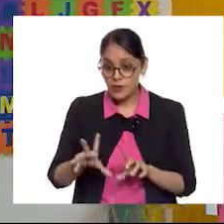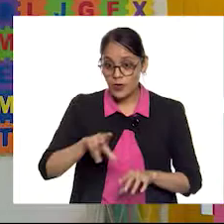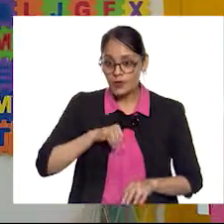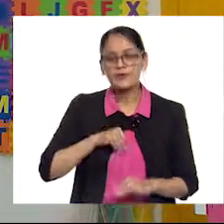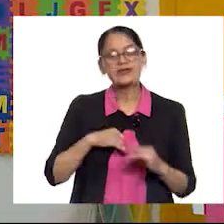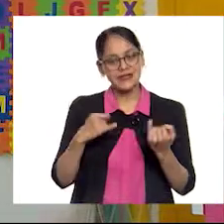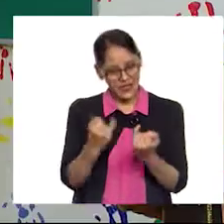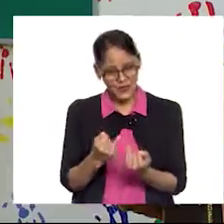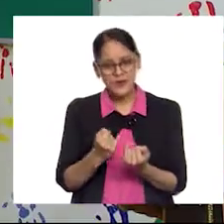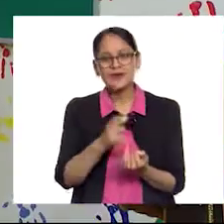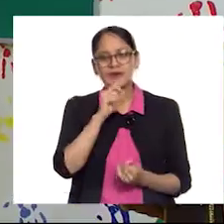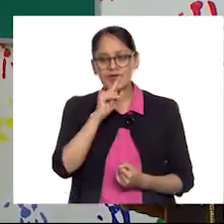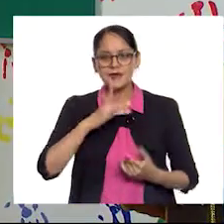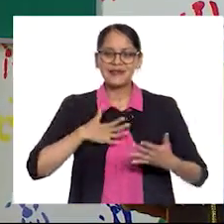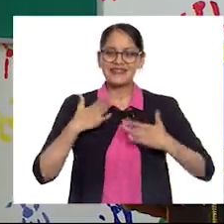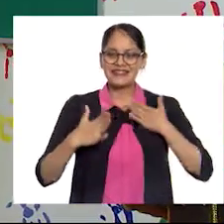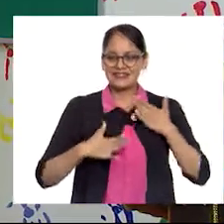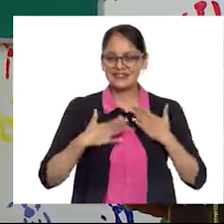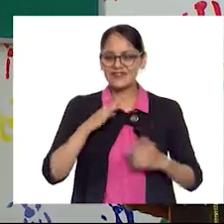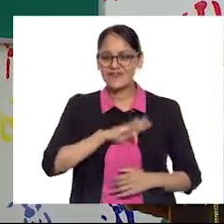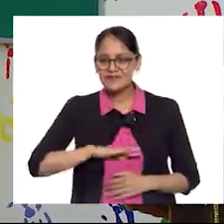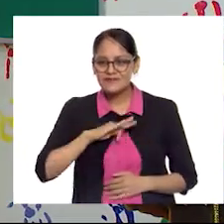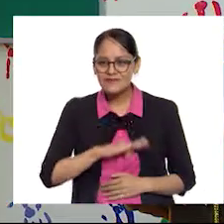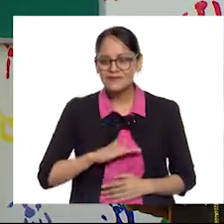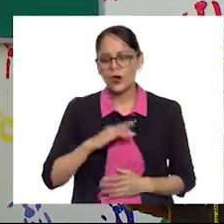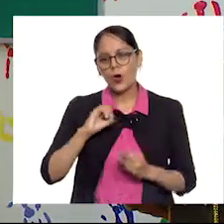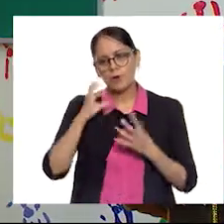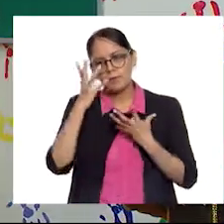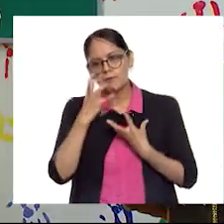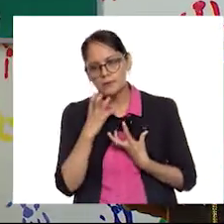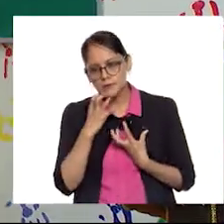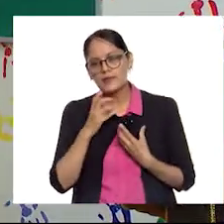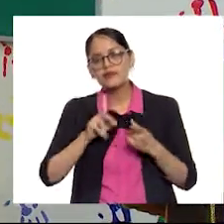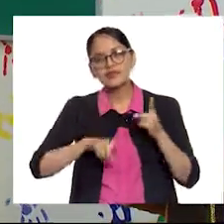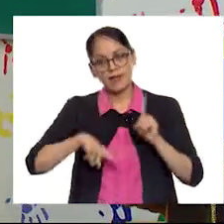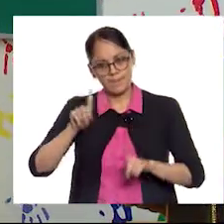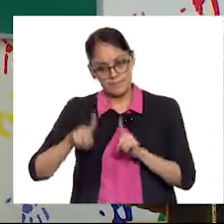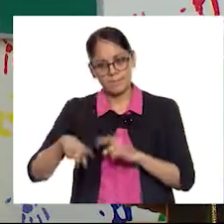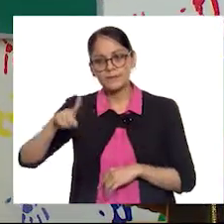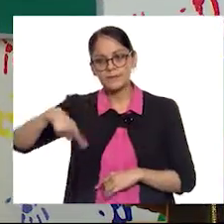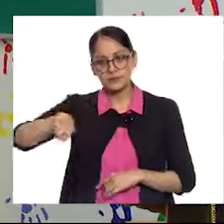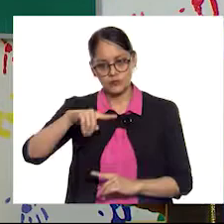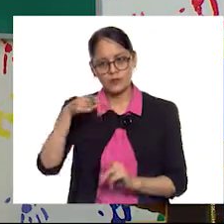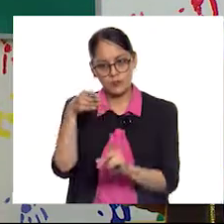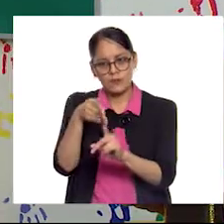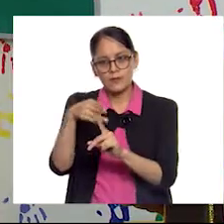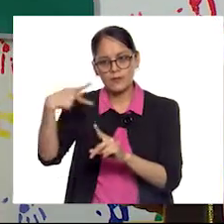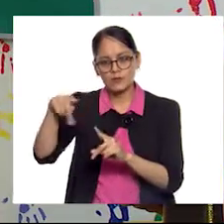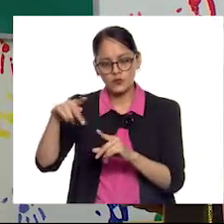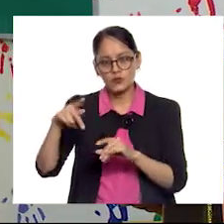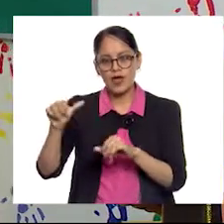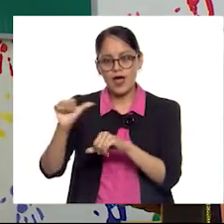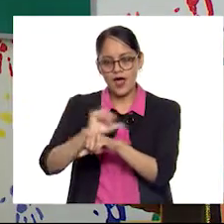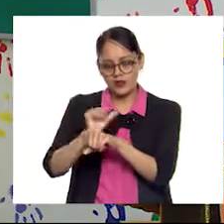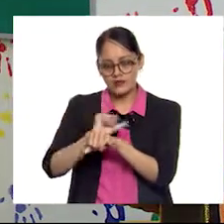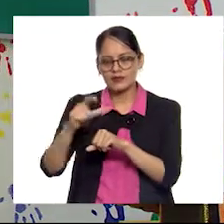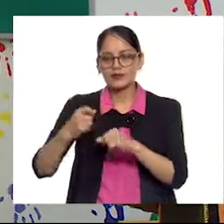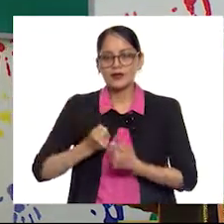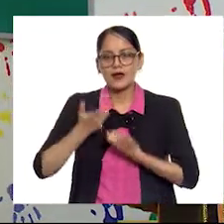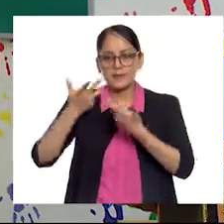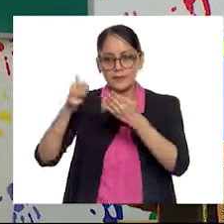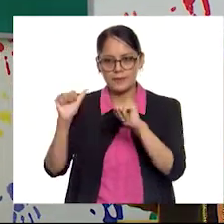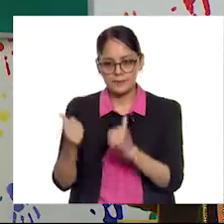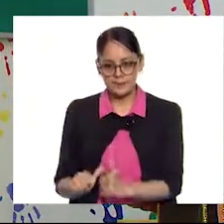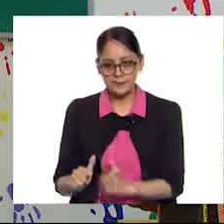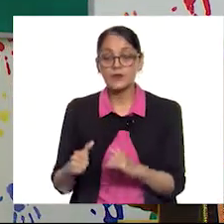también de felicidad, de uh-huh. tristeza o muchas emociones dependiendo el objetivo o el propósito que tenga el performance. Entonces, lo que